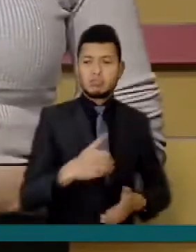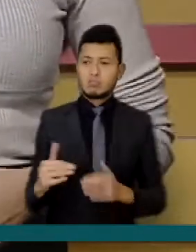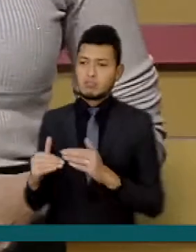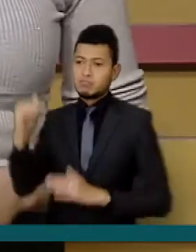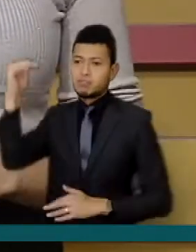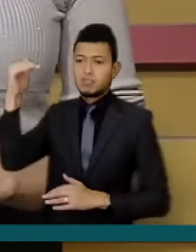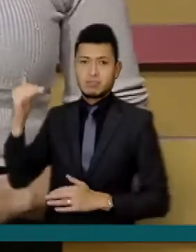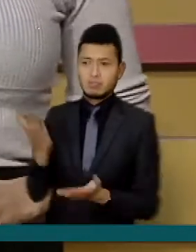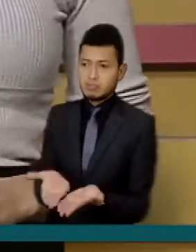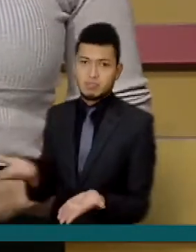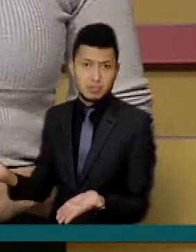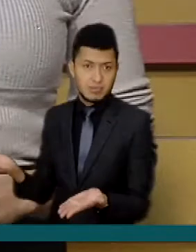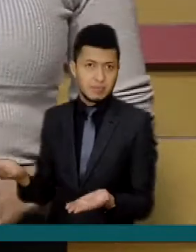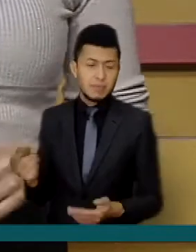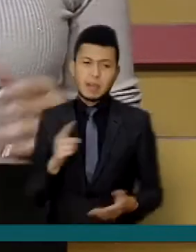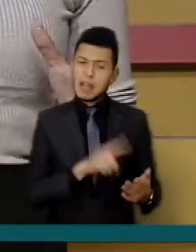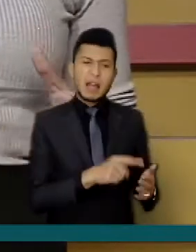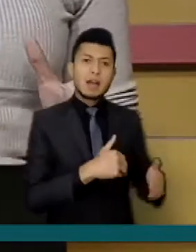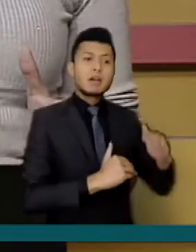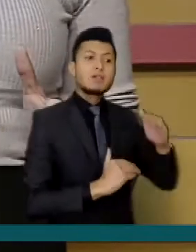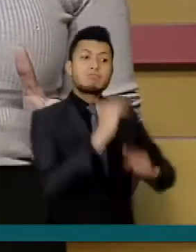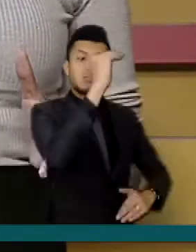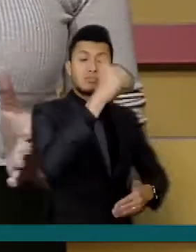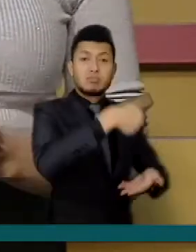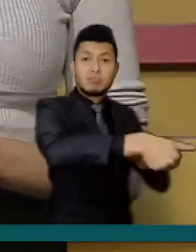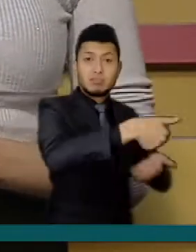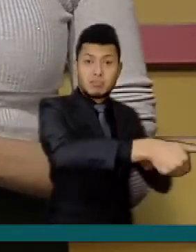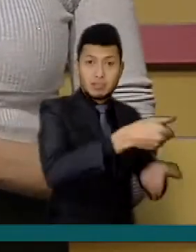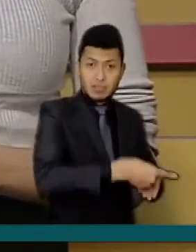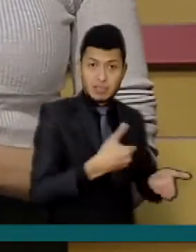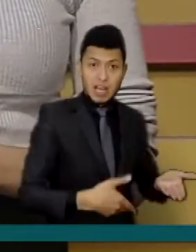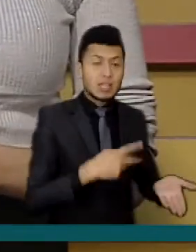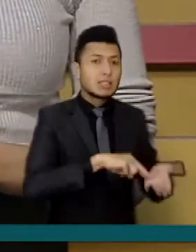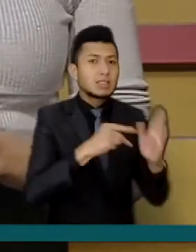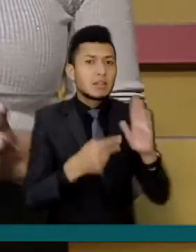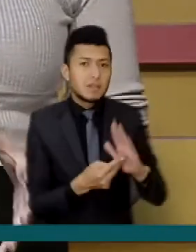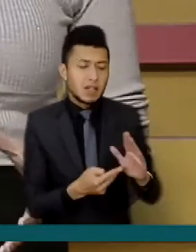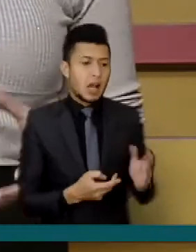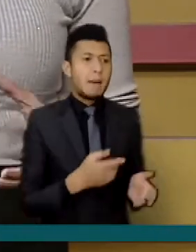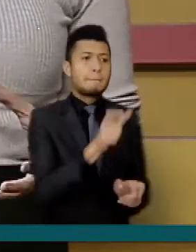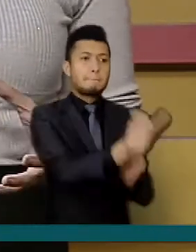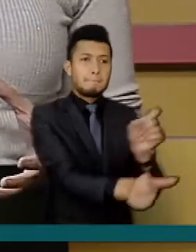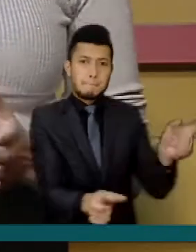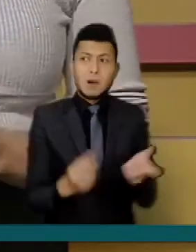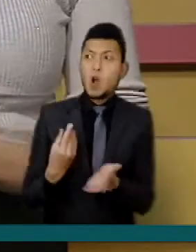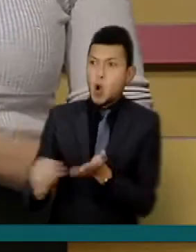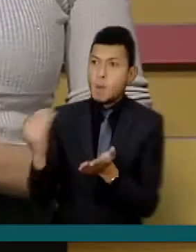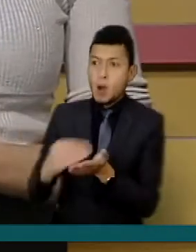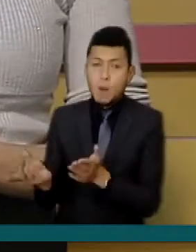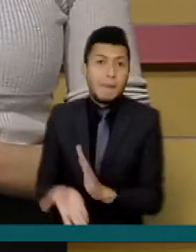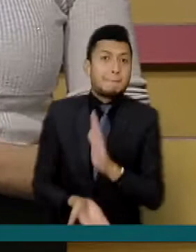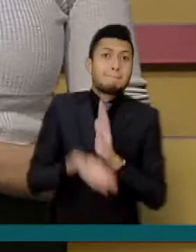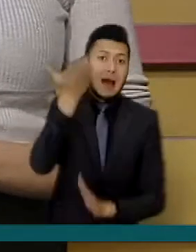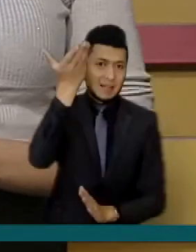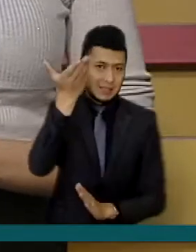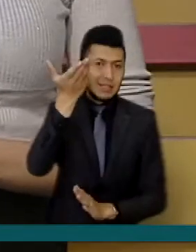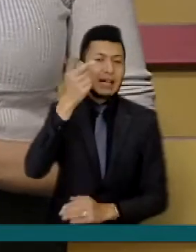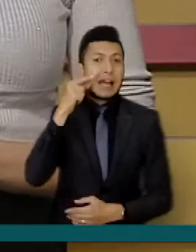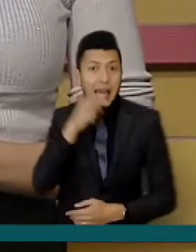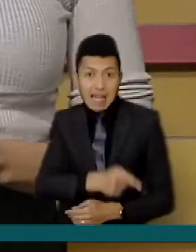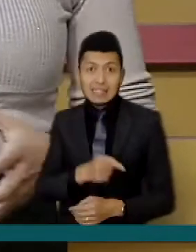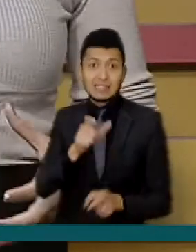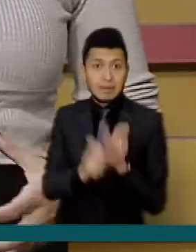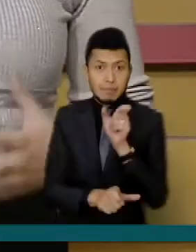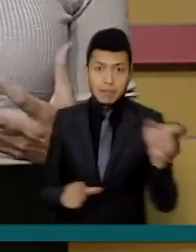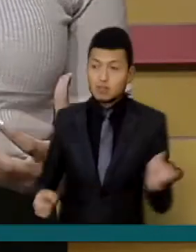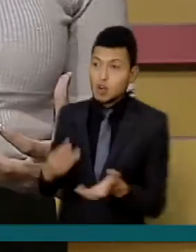oferta. Hablemos de la primera. La inflación por demanda se refiere básicamente al aumento de las compras por parte de las familias. Se